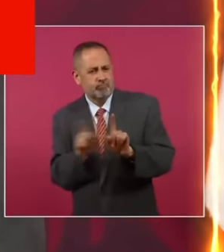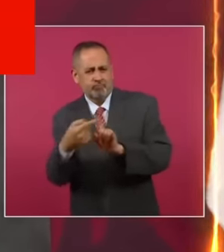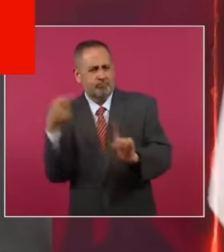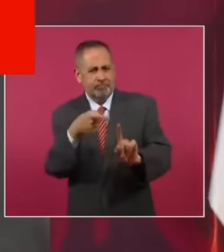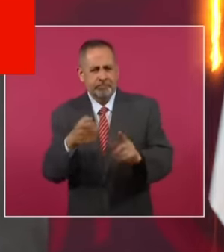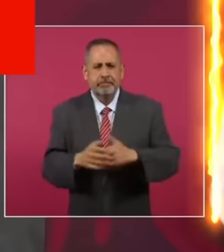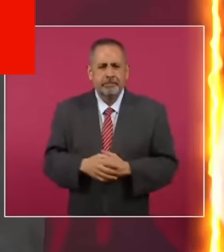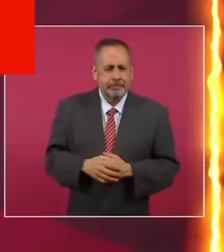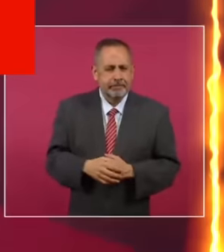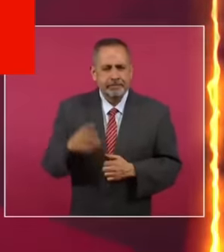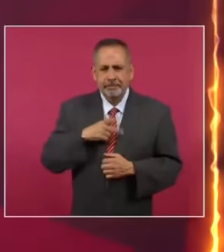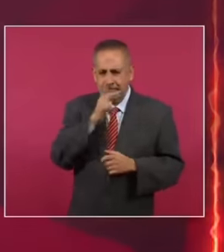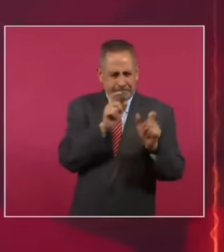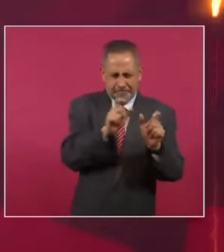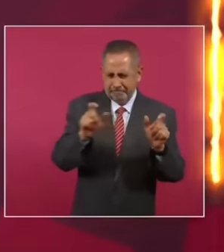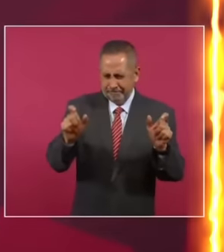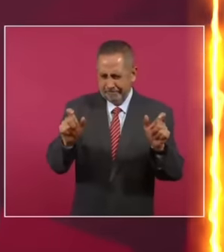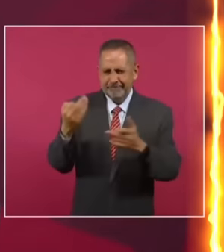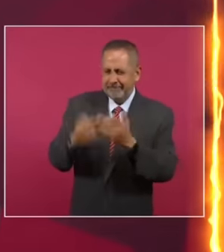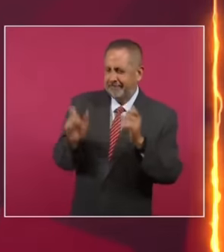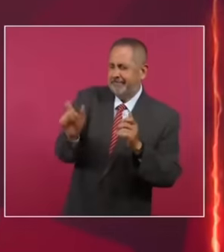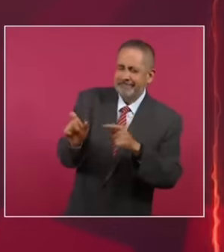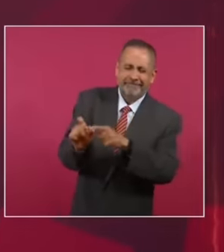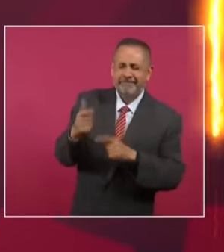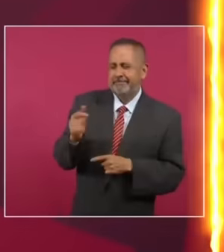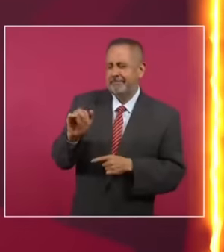Porque puse todas las palabras. Pero claro que me faltaron varias, ¿no?